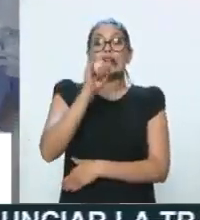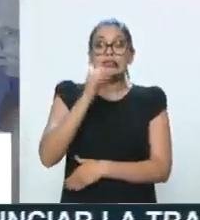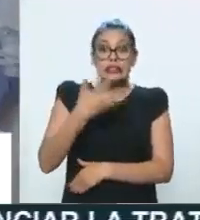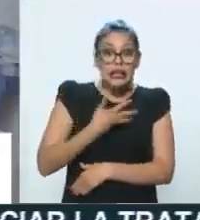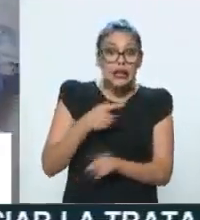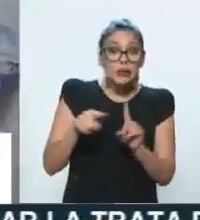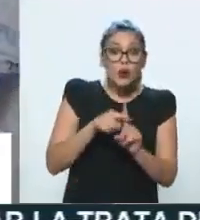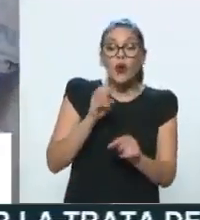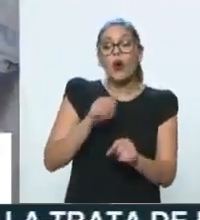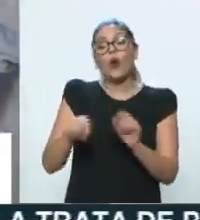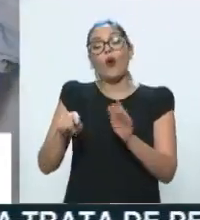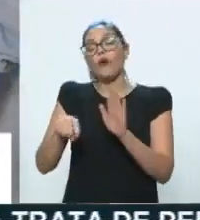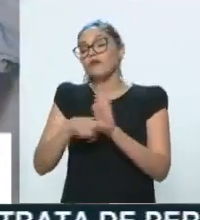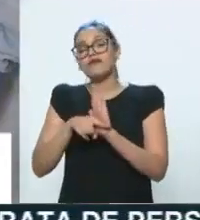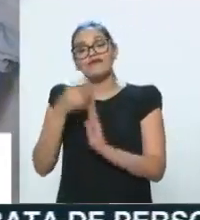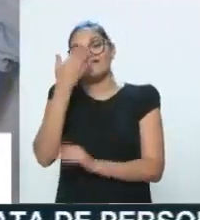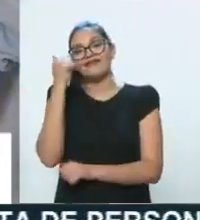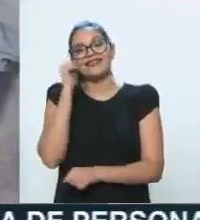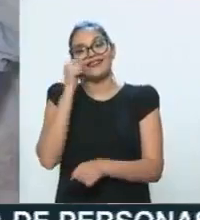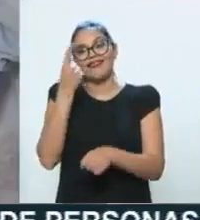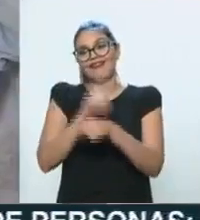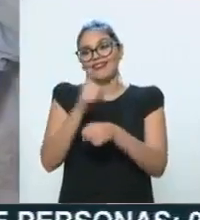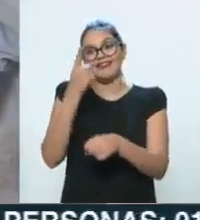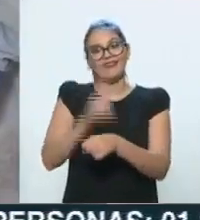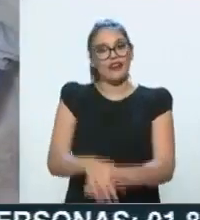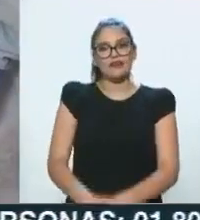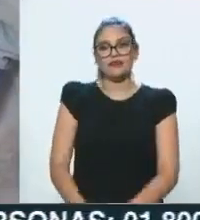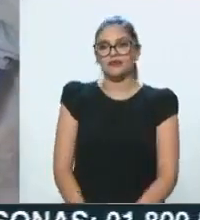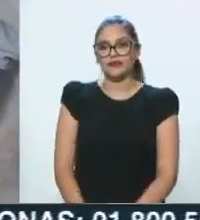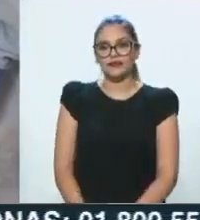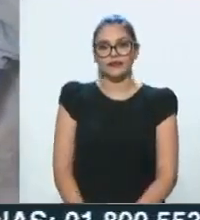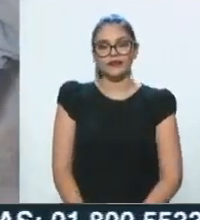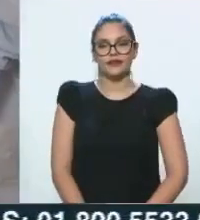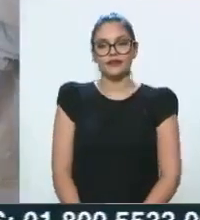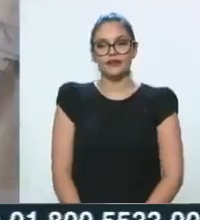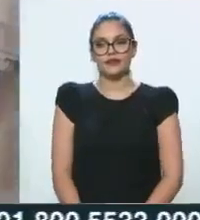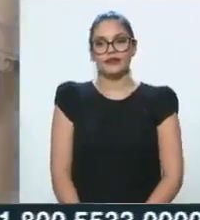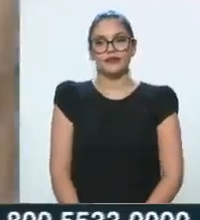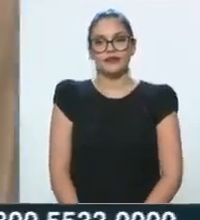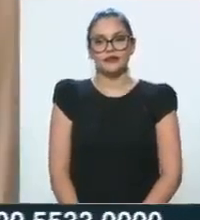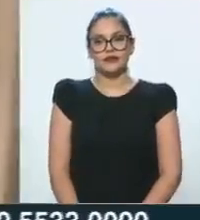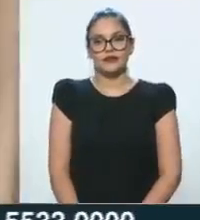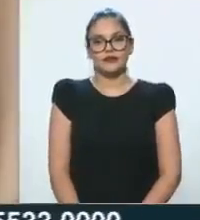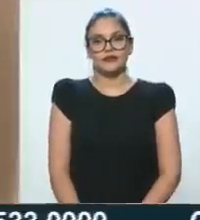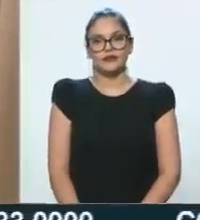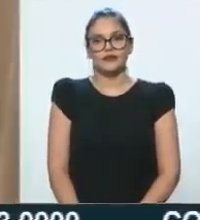En las imágenes, Joel Arias. Información, Víctor Diego, 21 Noticias.